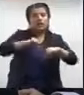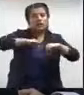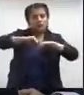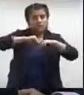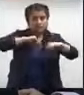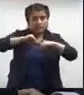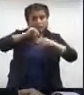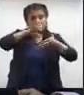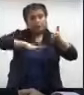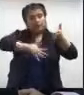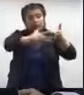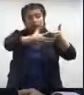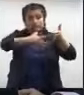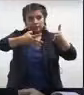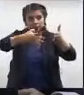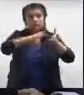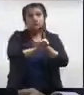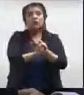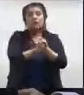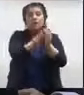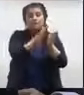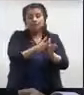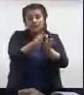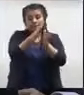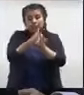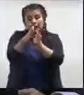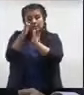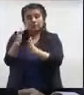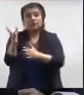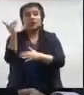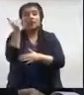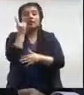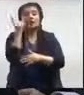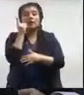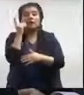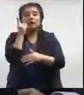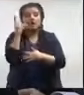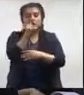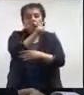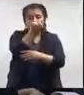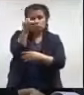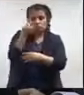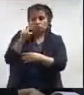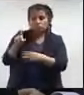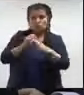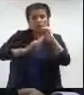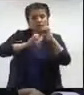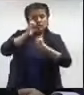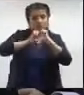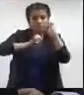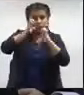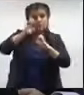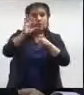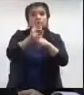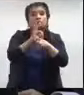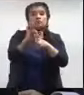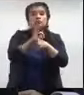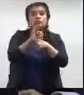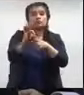de planificación, organización, dirección y supervisión y evaluación de las